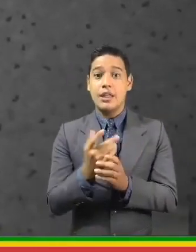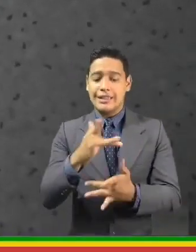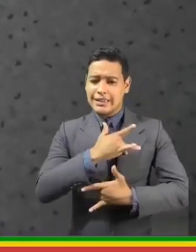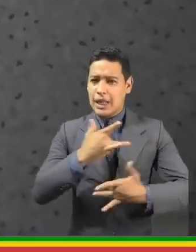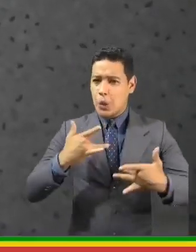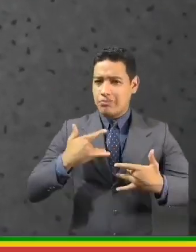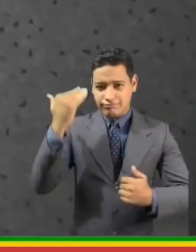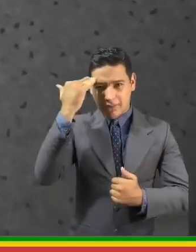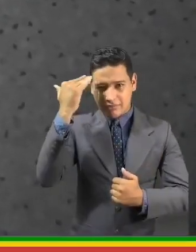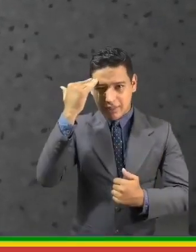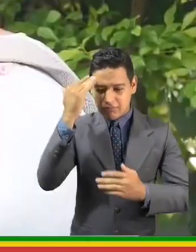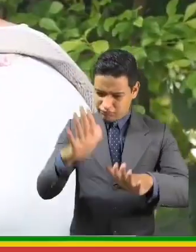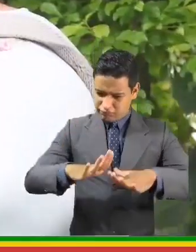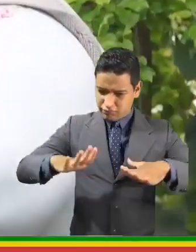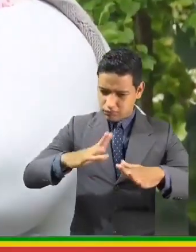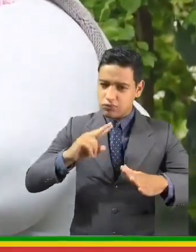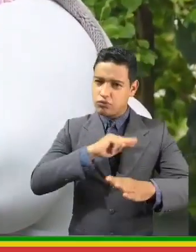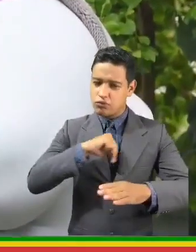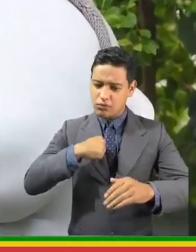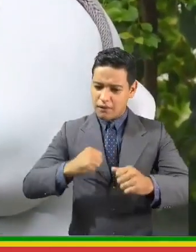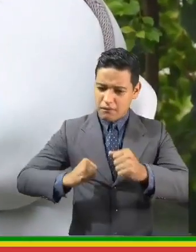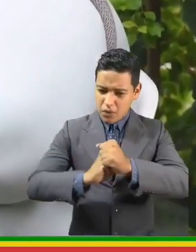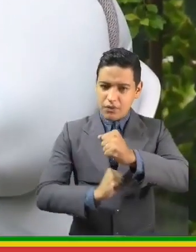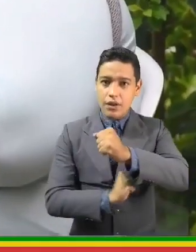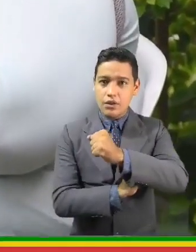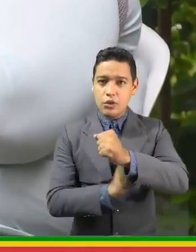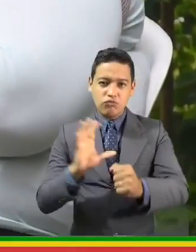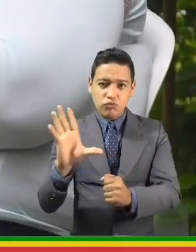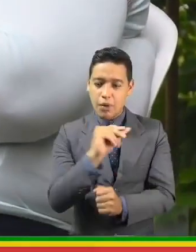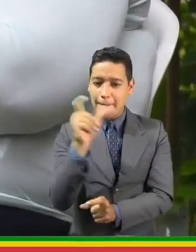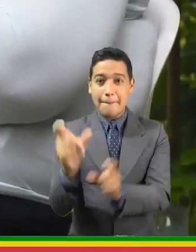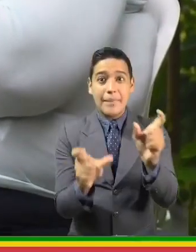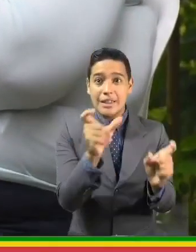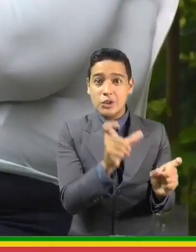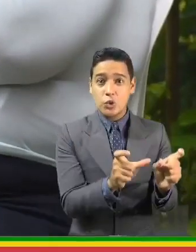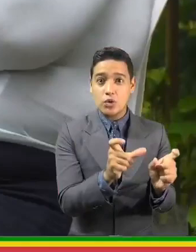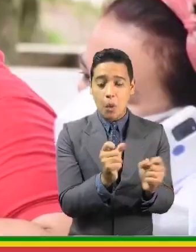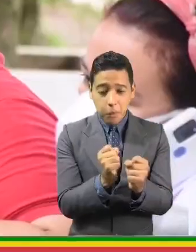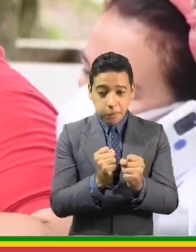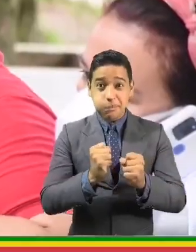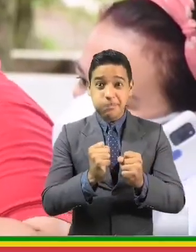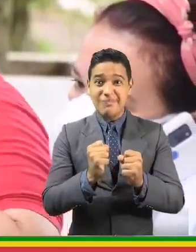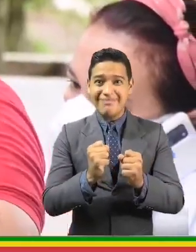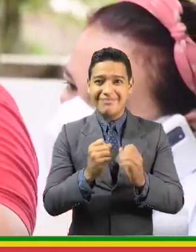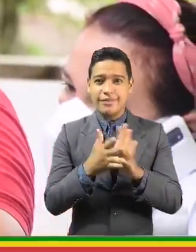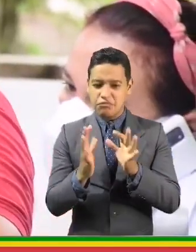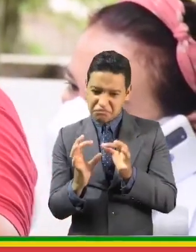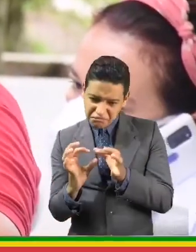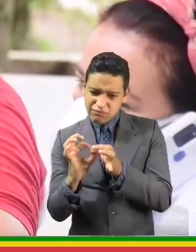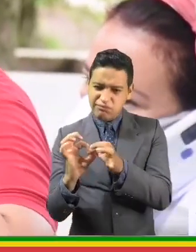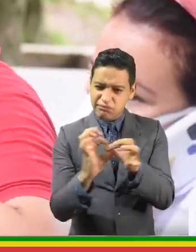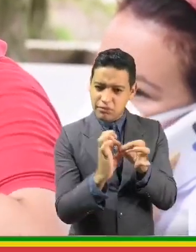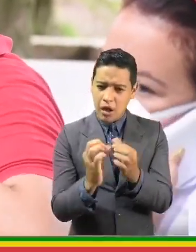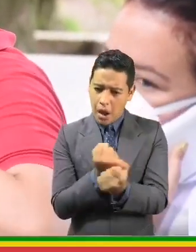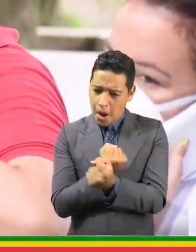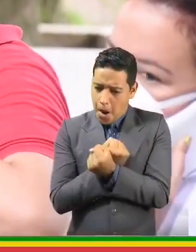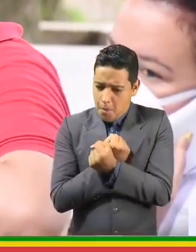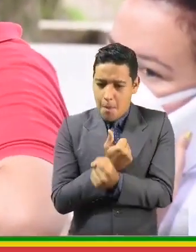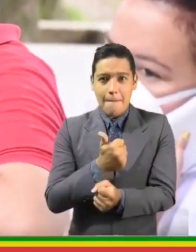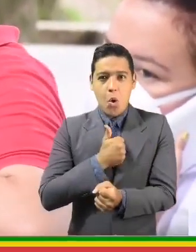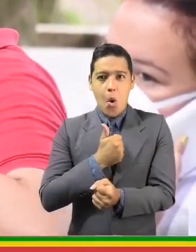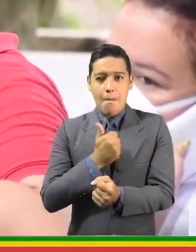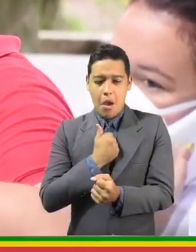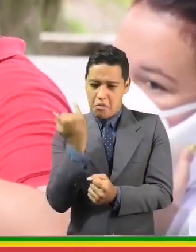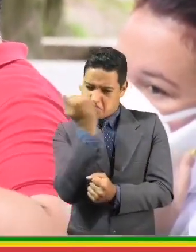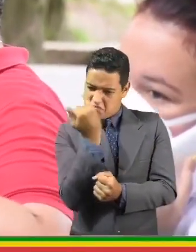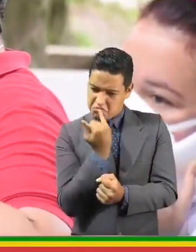de salud mental vamos a fortalecer en todos estos pacientes los lazos de amor